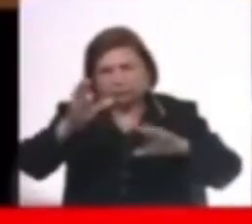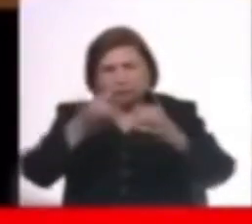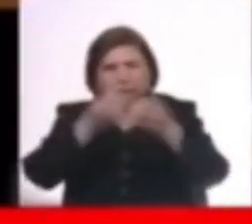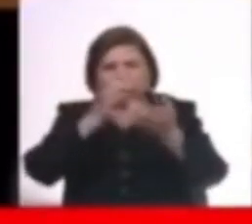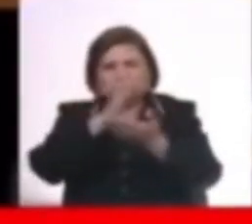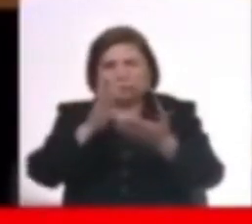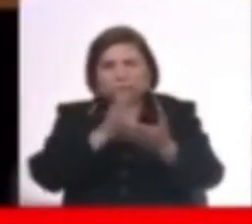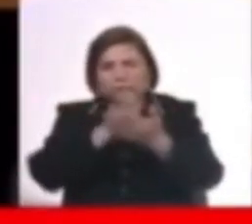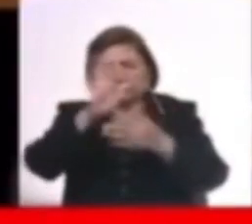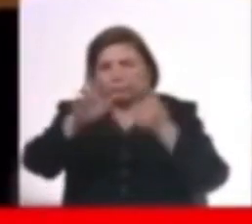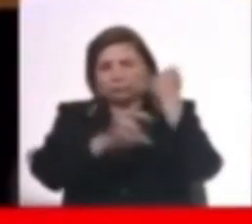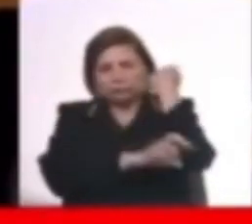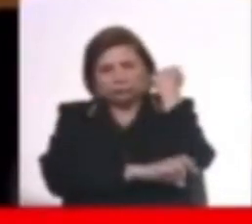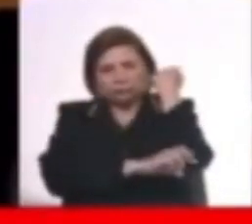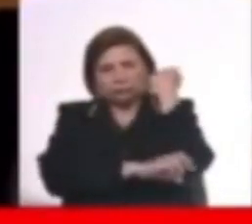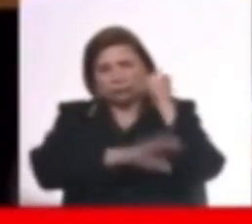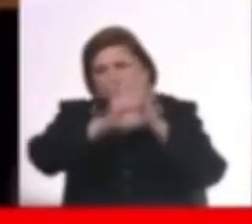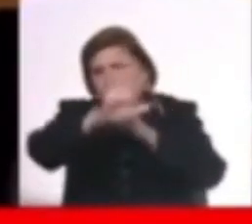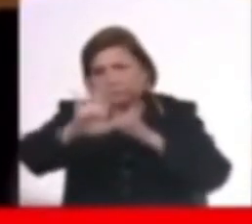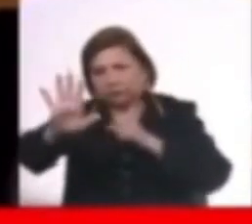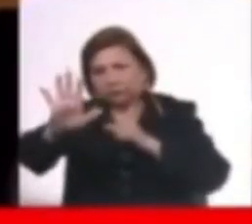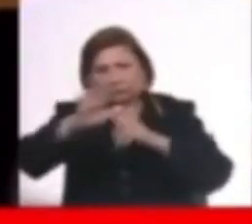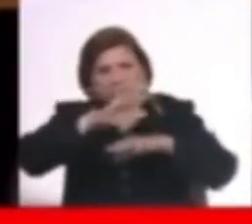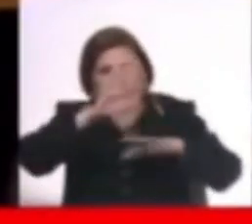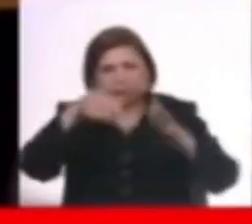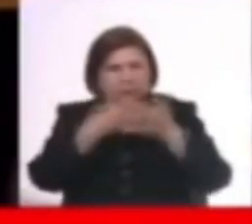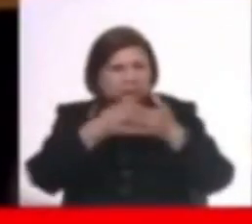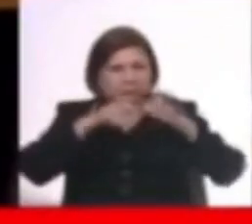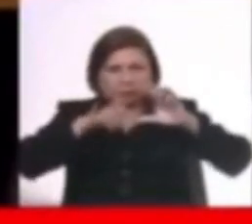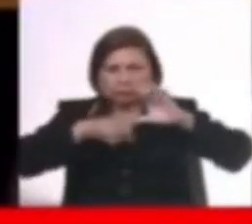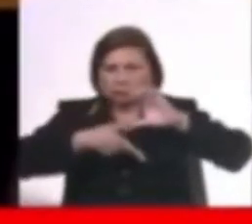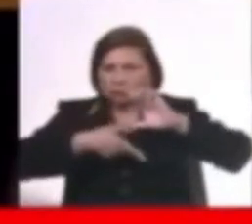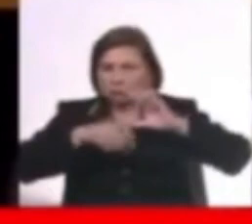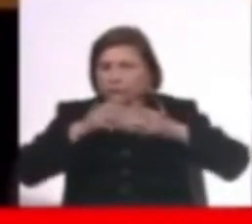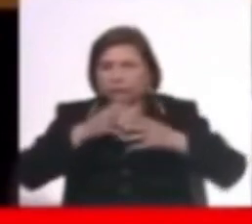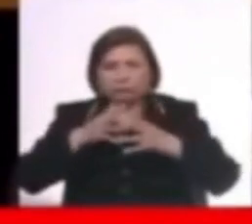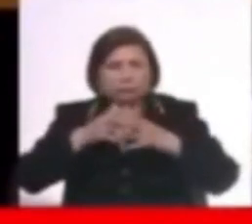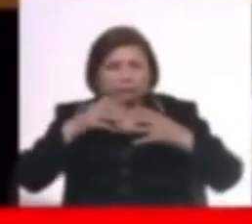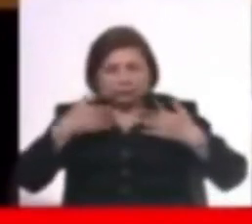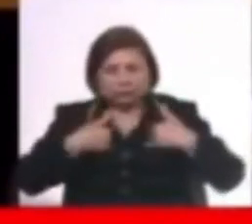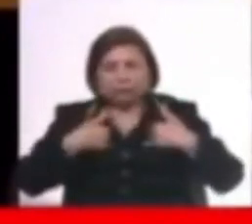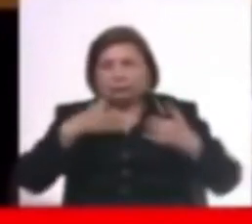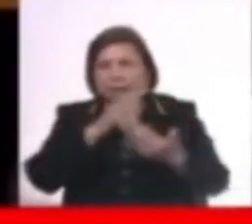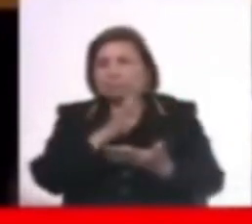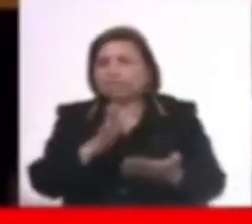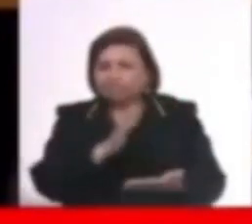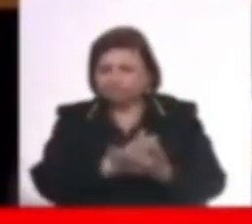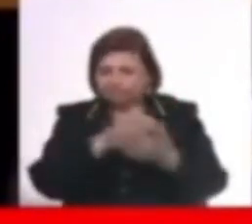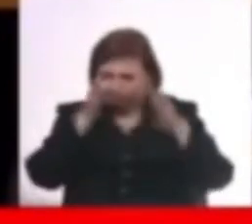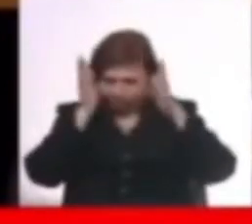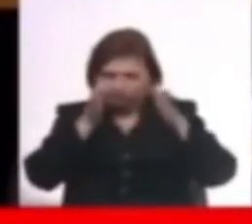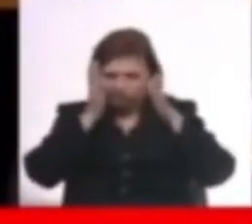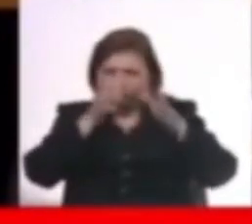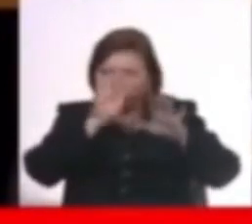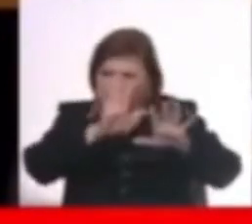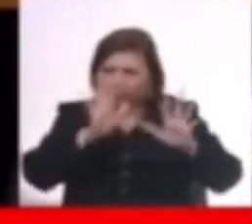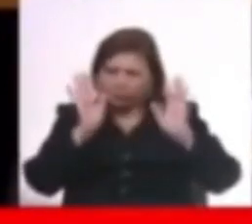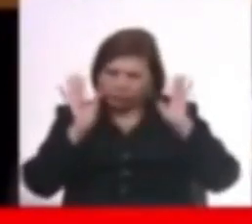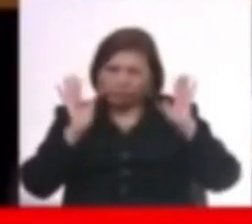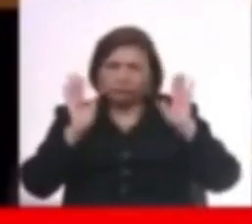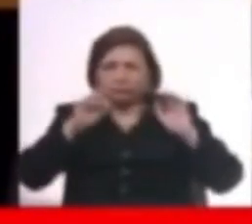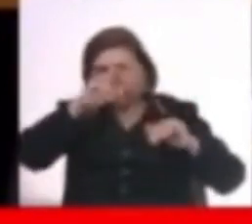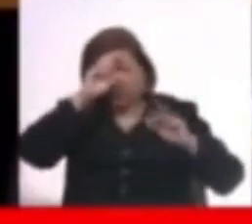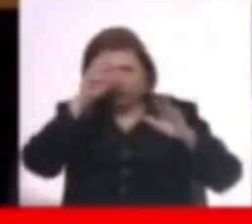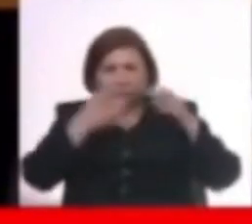los enormes problemas que tienen sus países todos los países latinoamericanos tenemos problemas señora presidenta a las cosas que